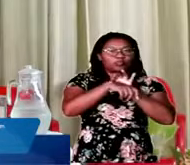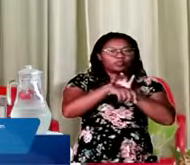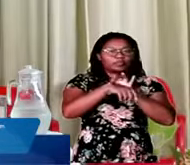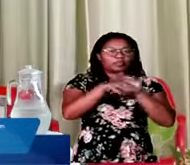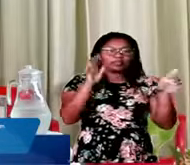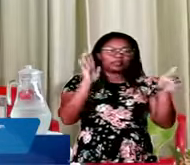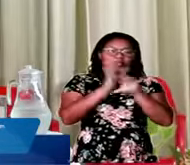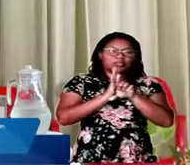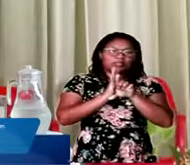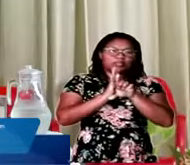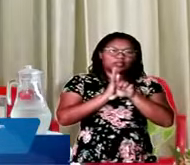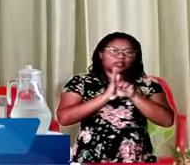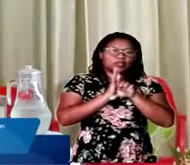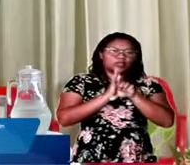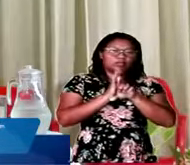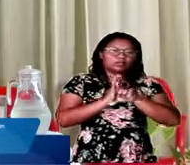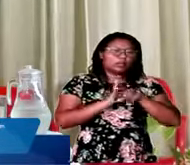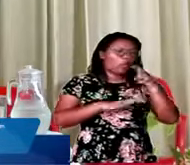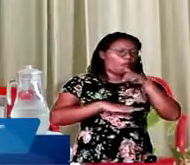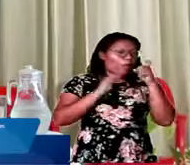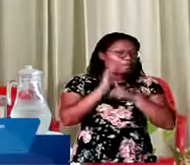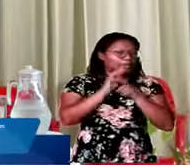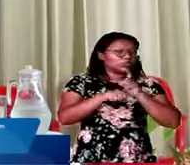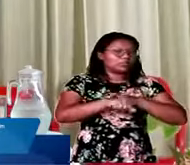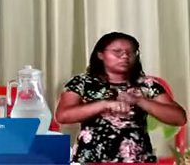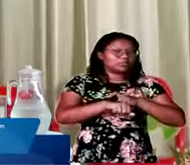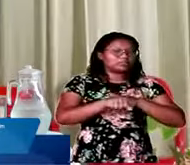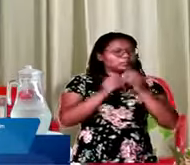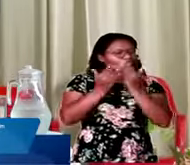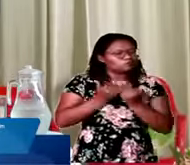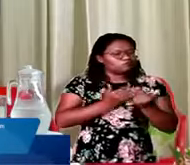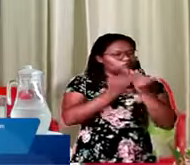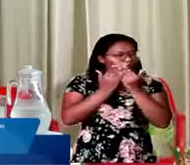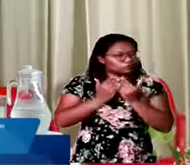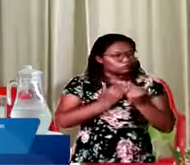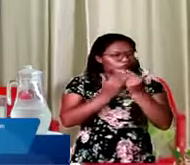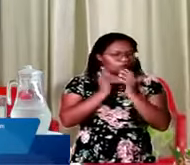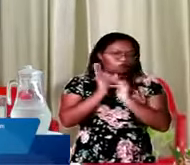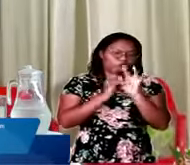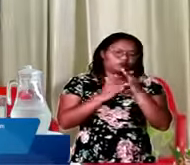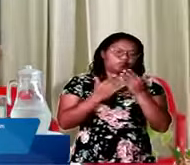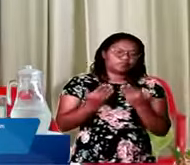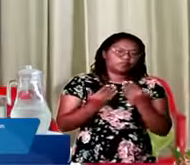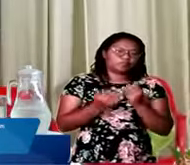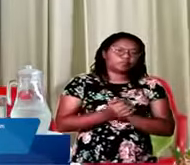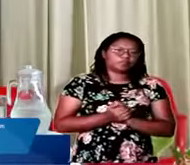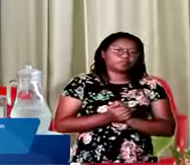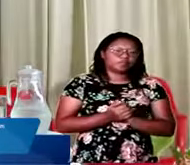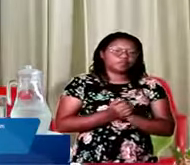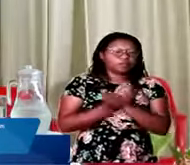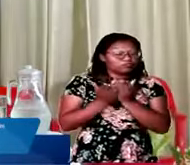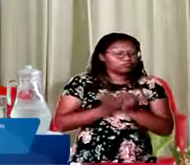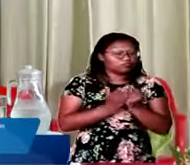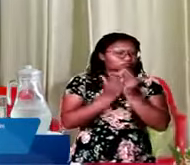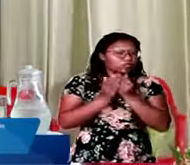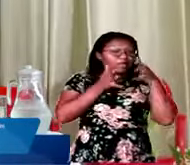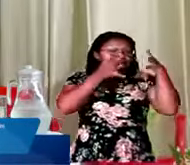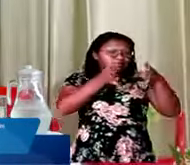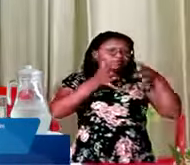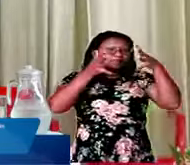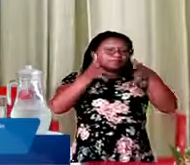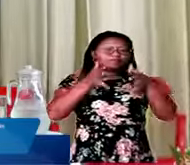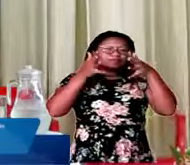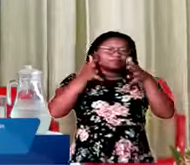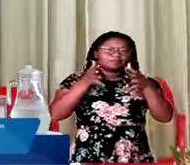dedicados por tiempo completo a estudiar las escrituras, la Torá, y a enseñarla